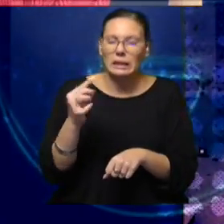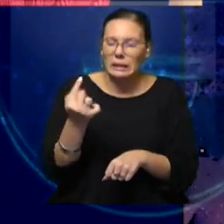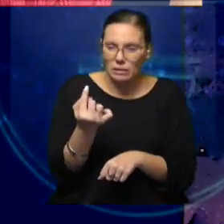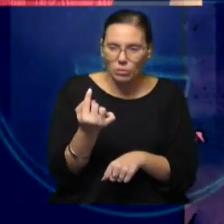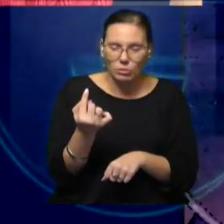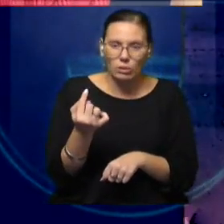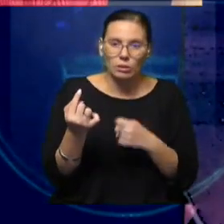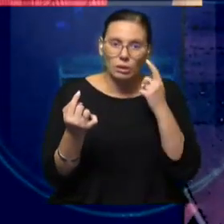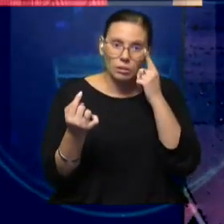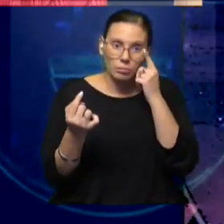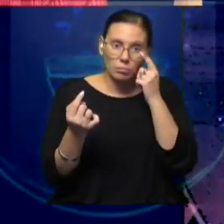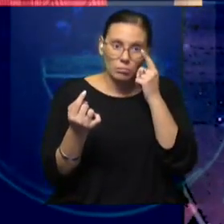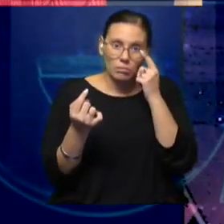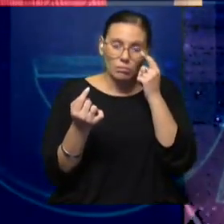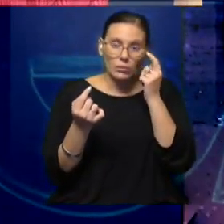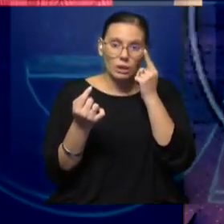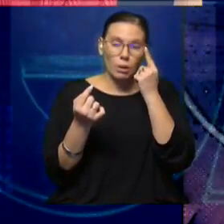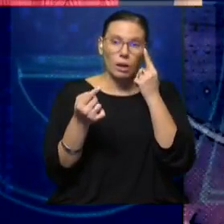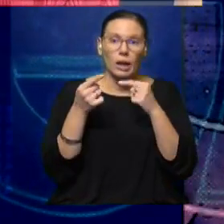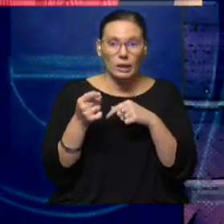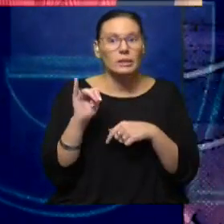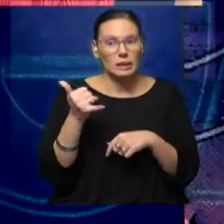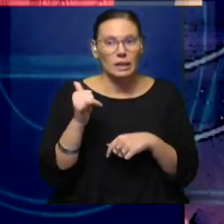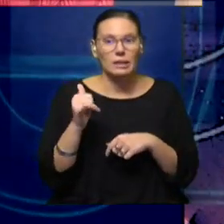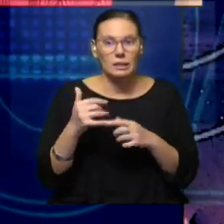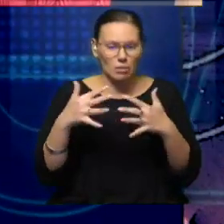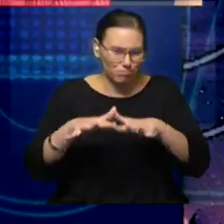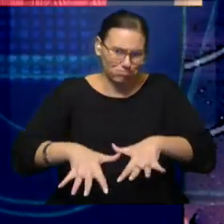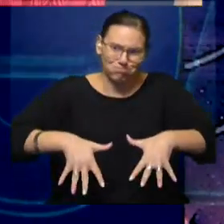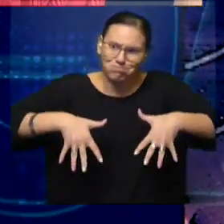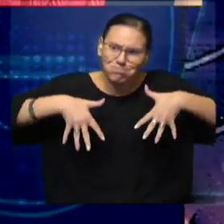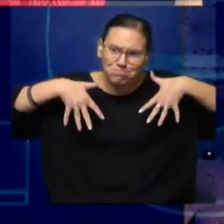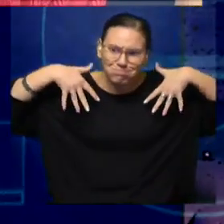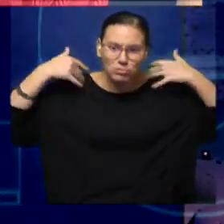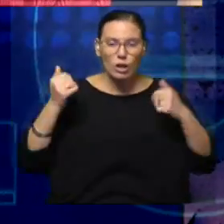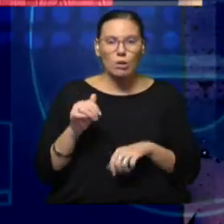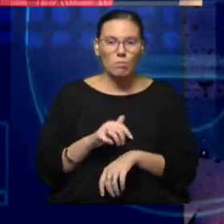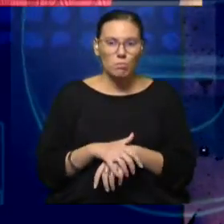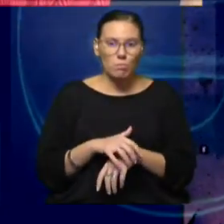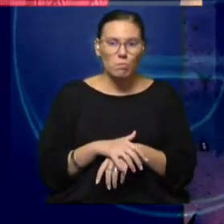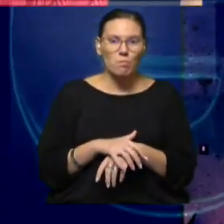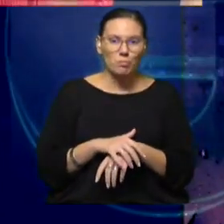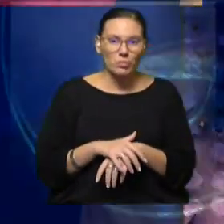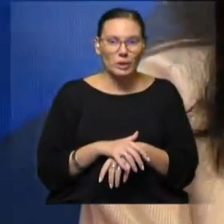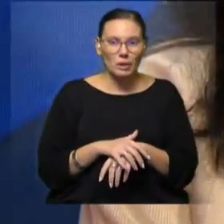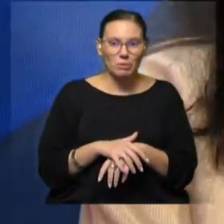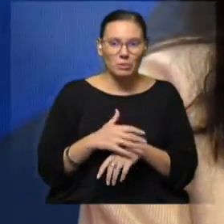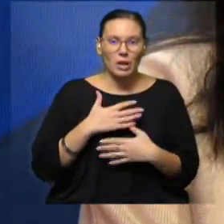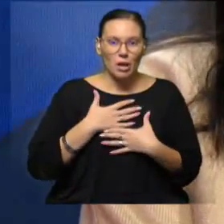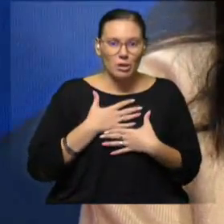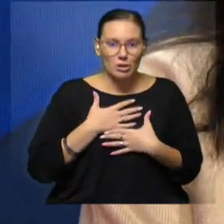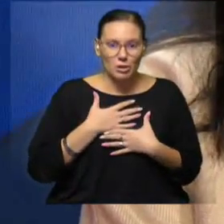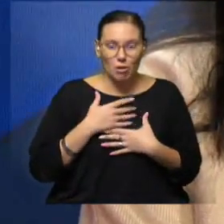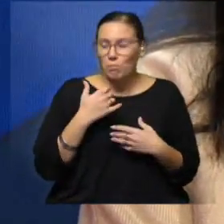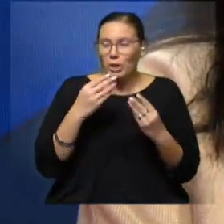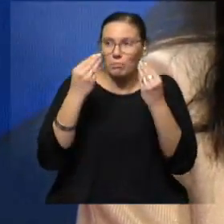creo. Y en ese sí estaba la sala llena y fue un momento muy... Yo tengo una